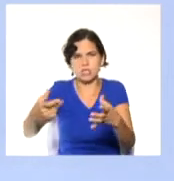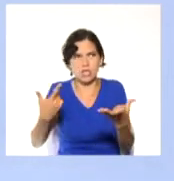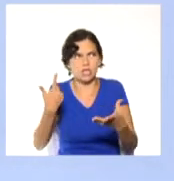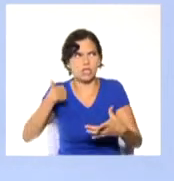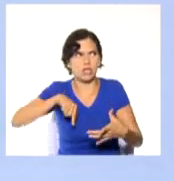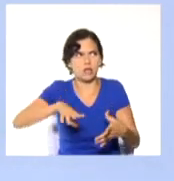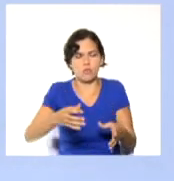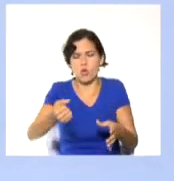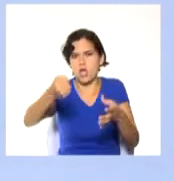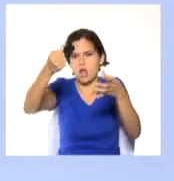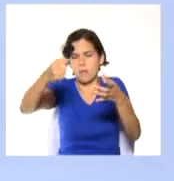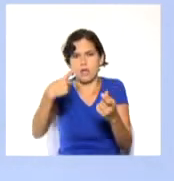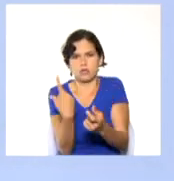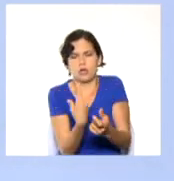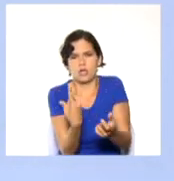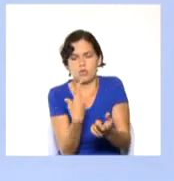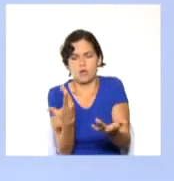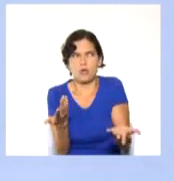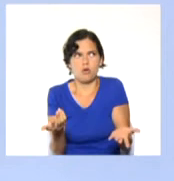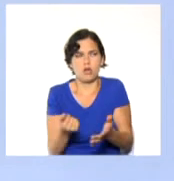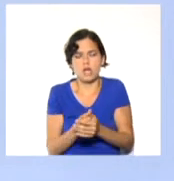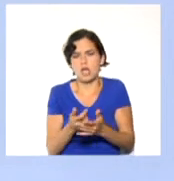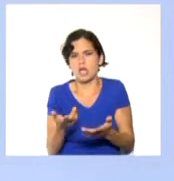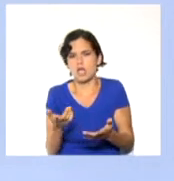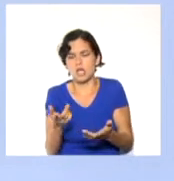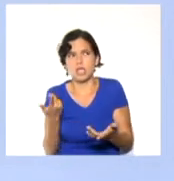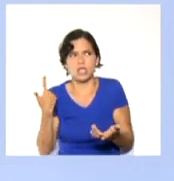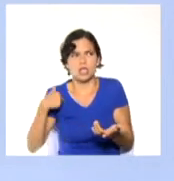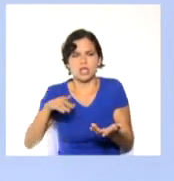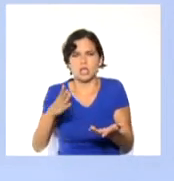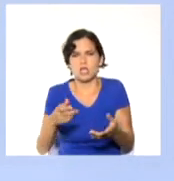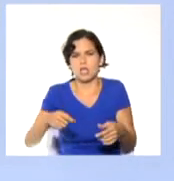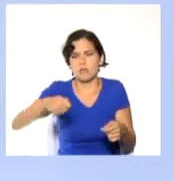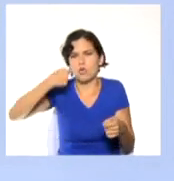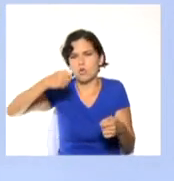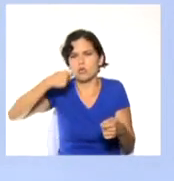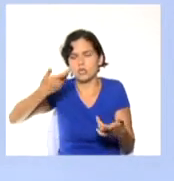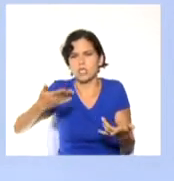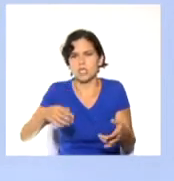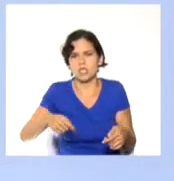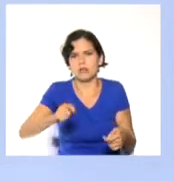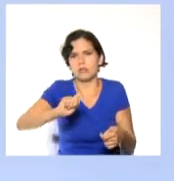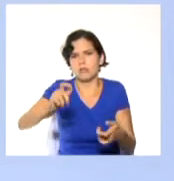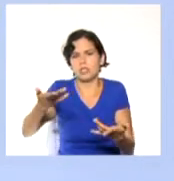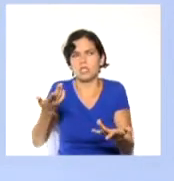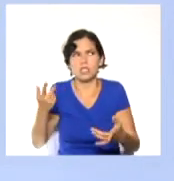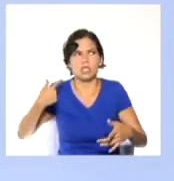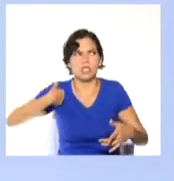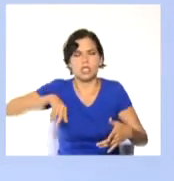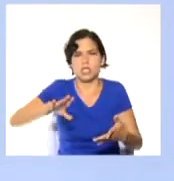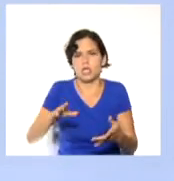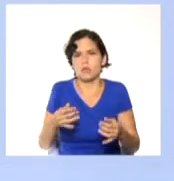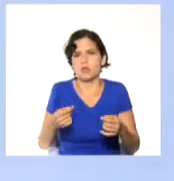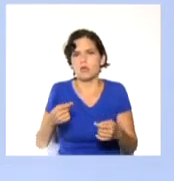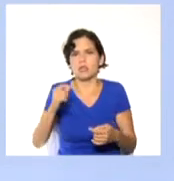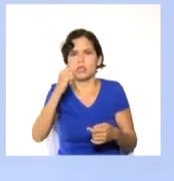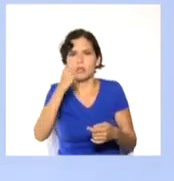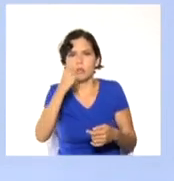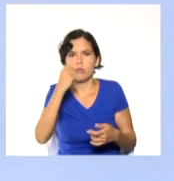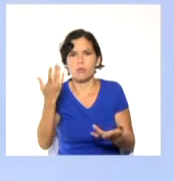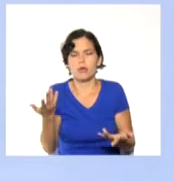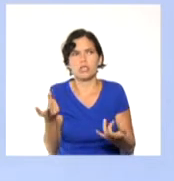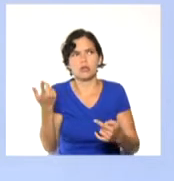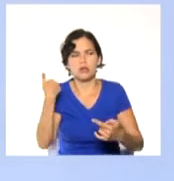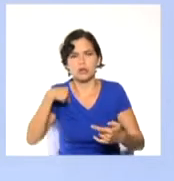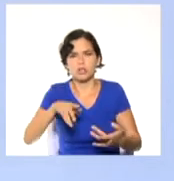vaso de la licuadora que regularmente tiene una graduación, solemos tener cucharillas para medir, solemos tener termómetros,